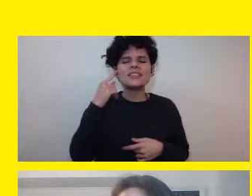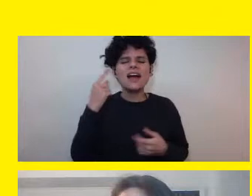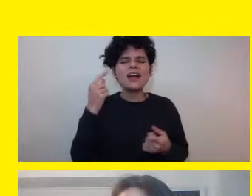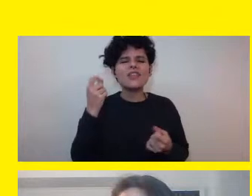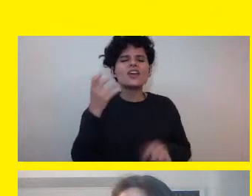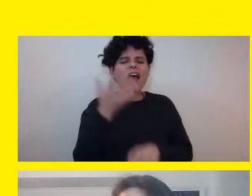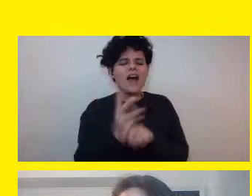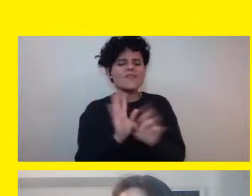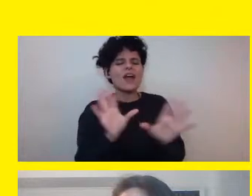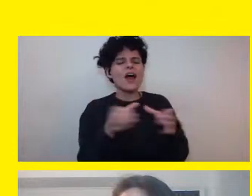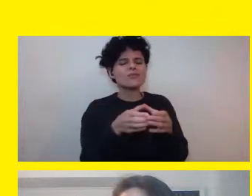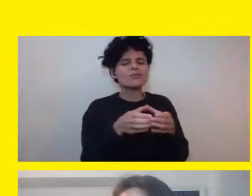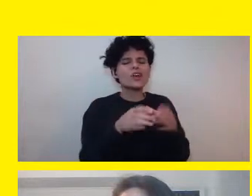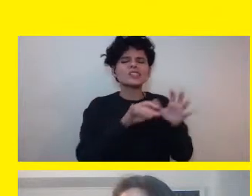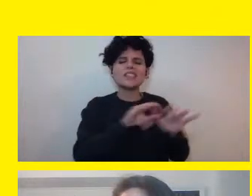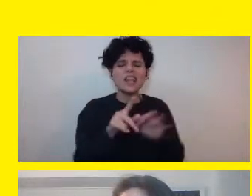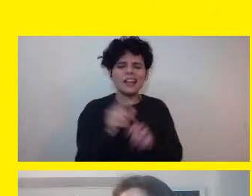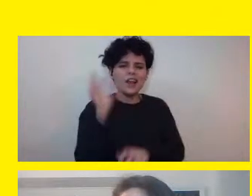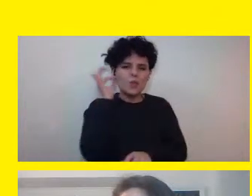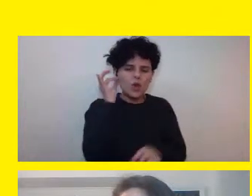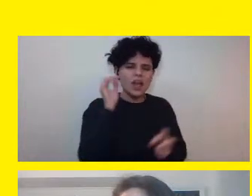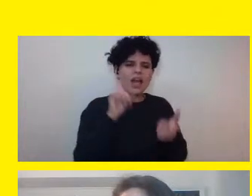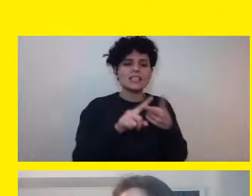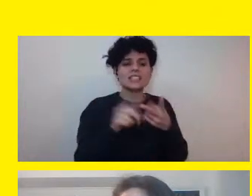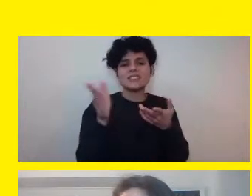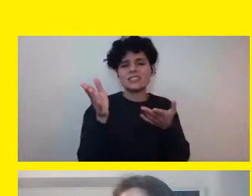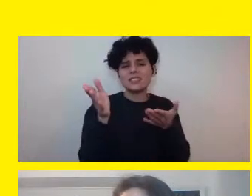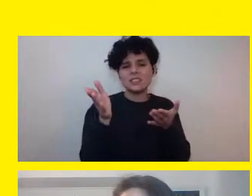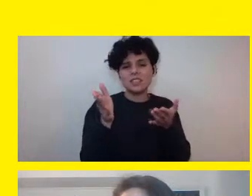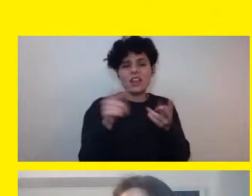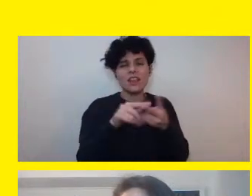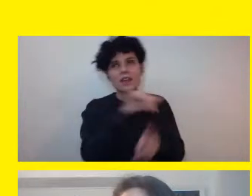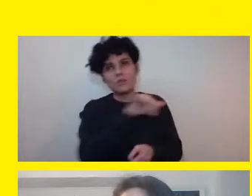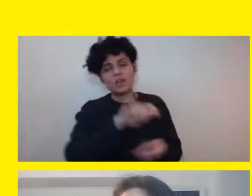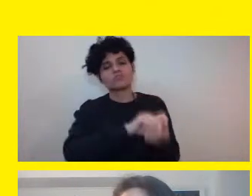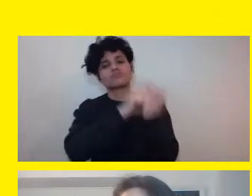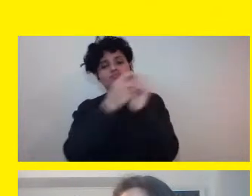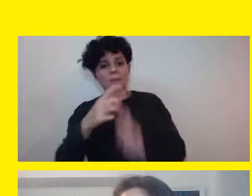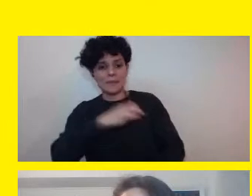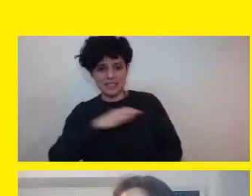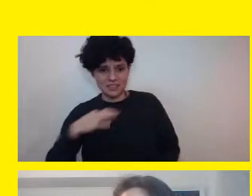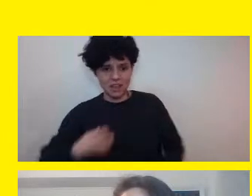de la Mujer o lo que posteriormente fue un Ministerio de la Mujer.